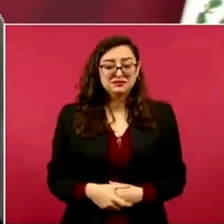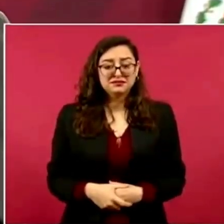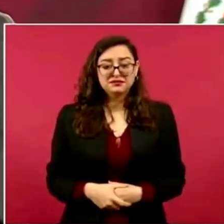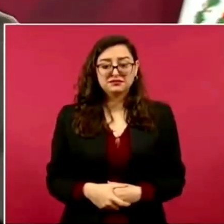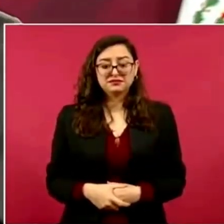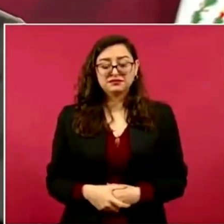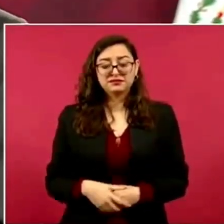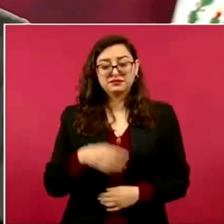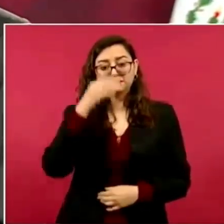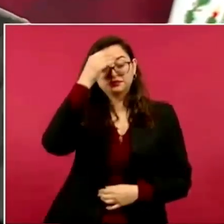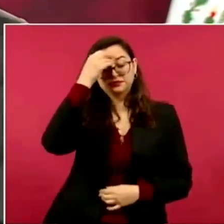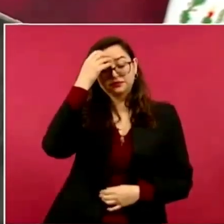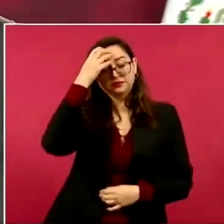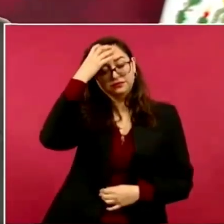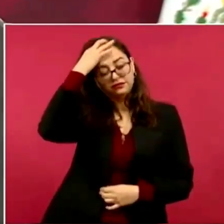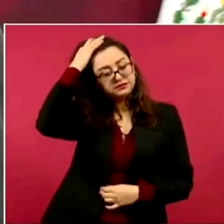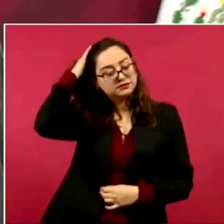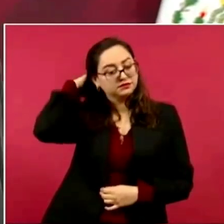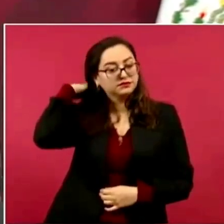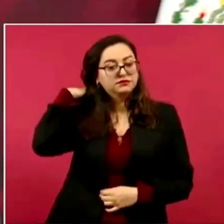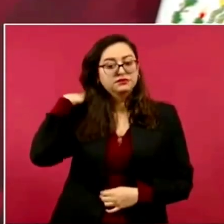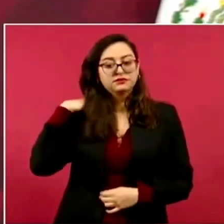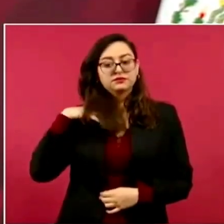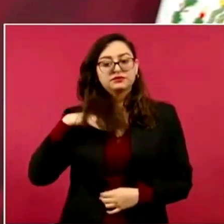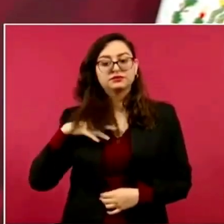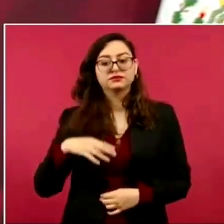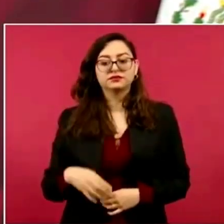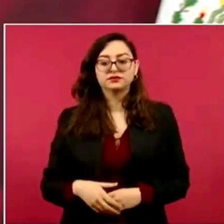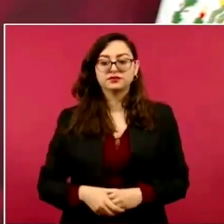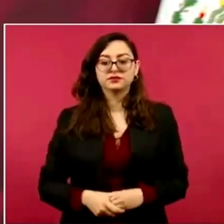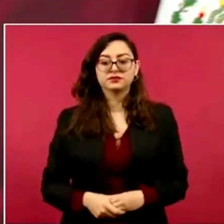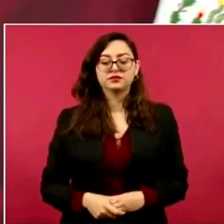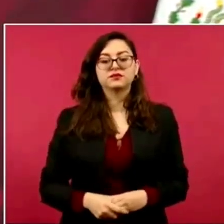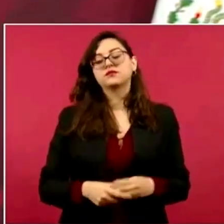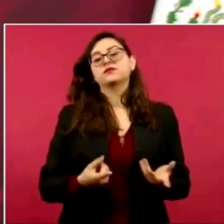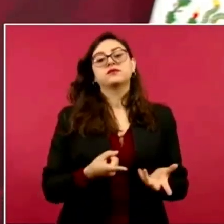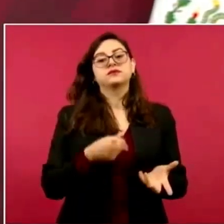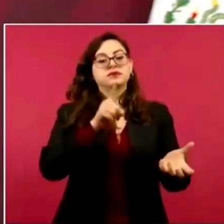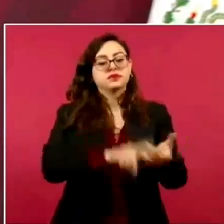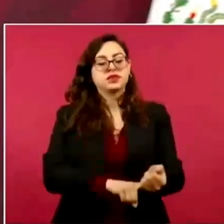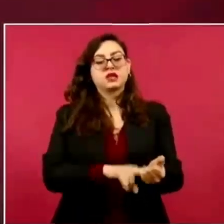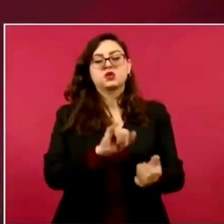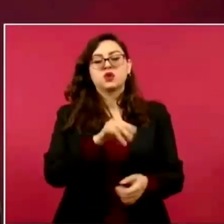Van a seguir siendo los partidos los que elijan